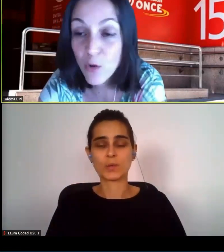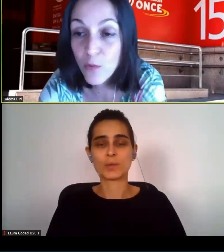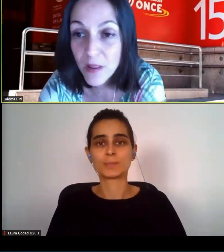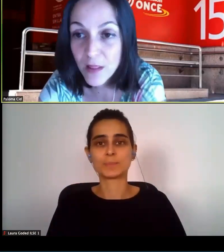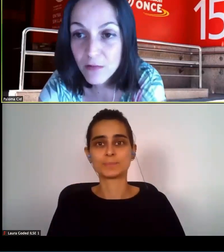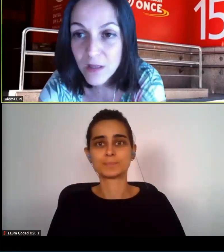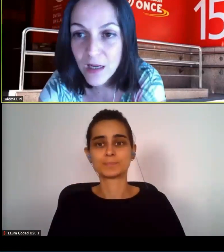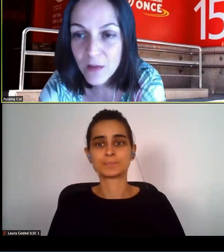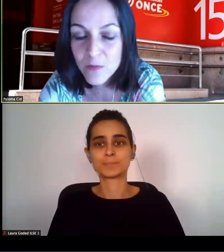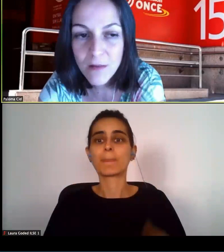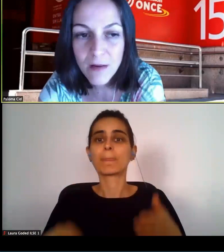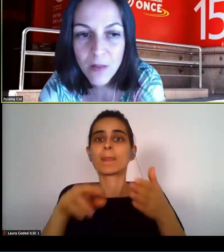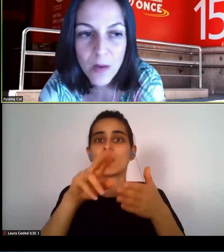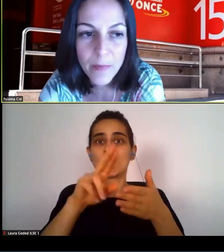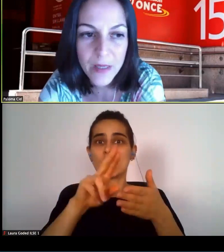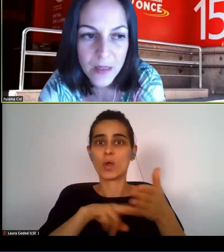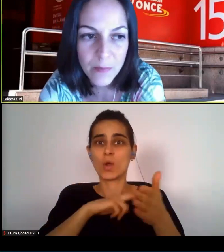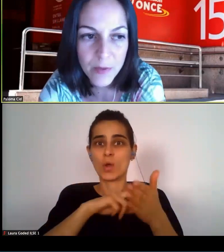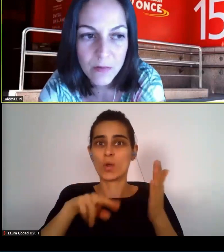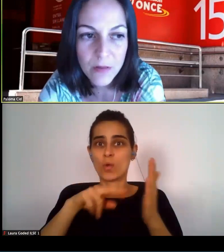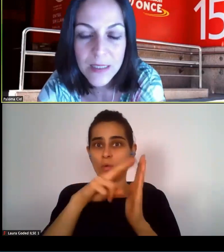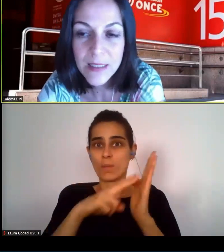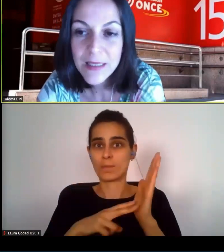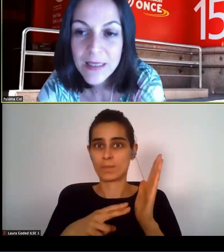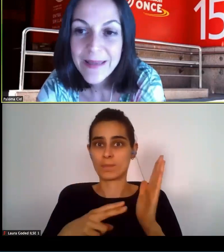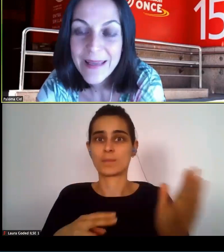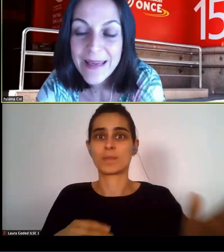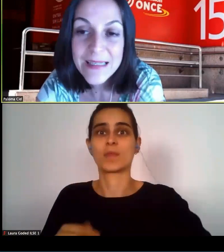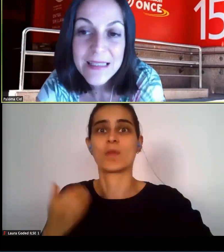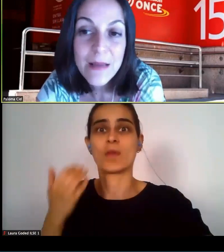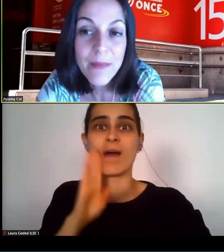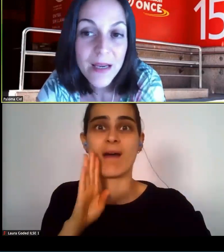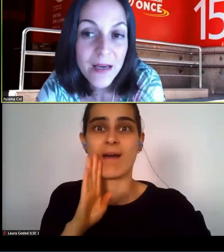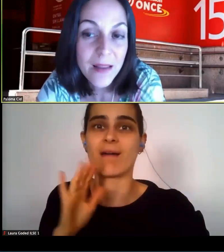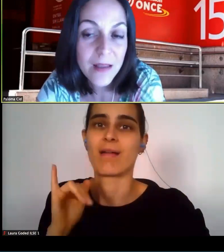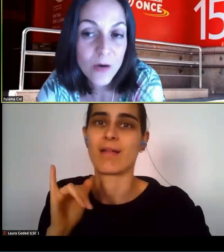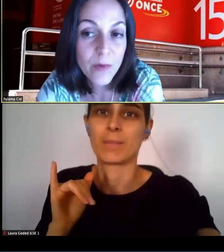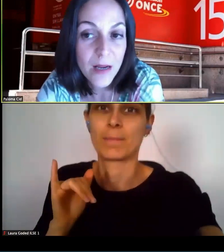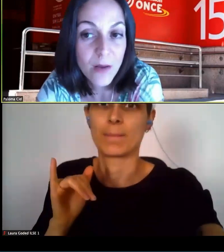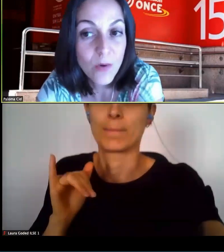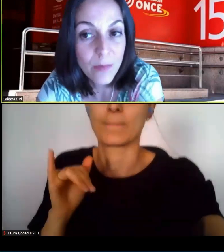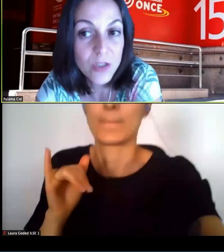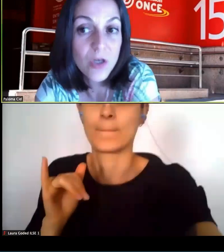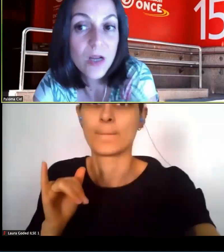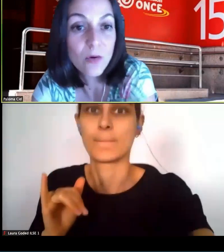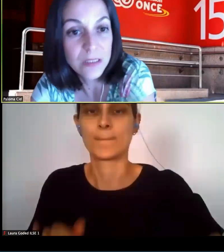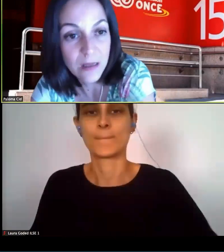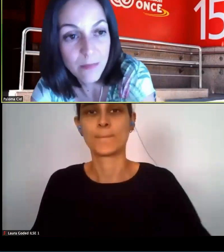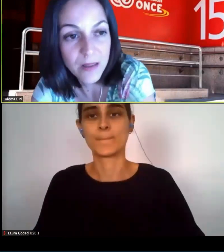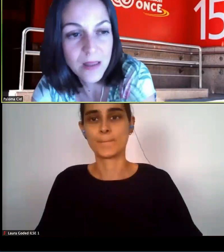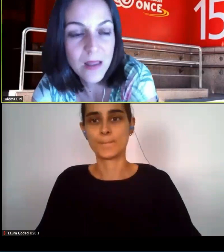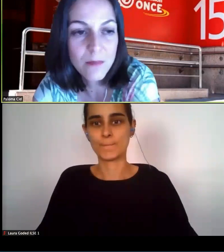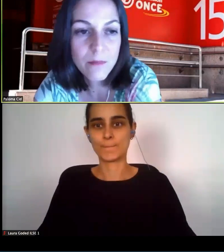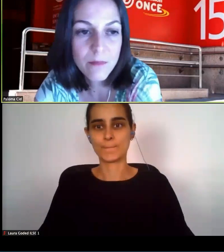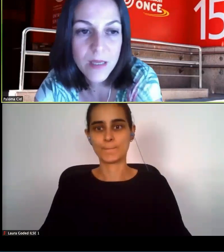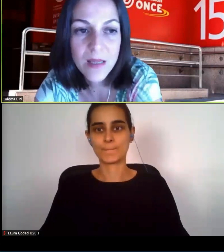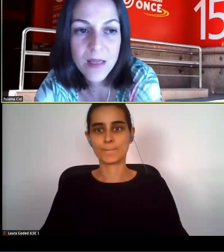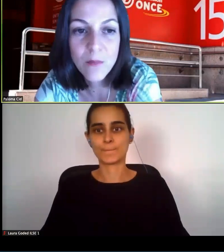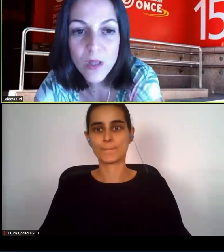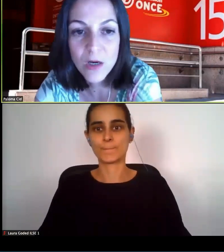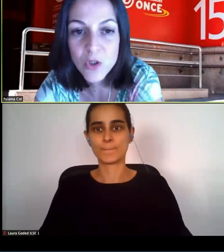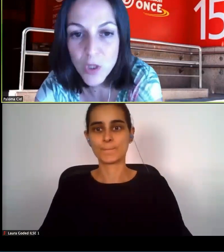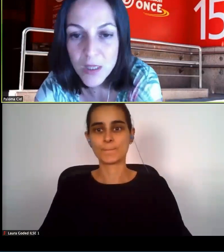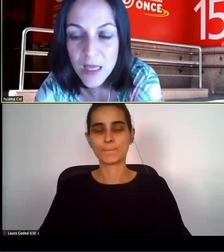en la convención de la que hemos hablado al principio. Esta manera de nombrar a una persona con discapacidad viene